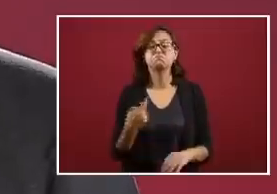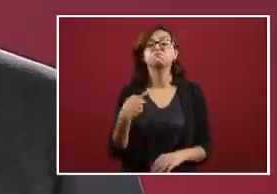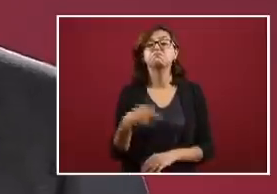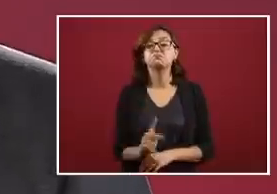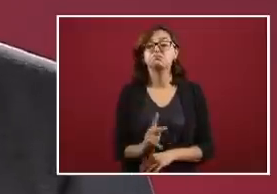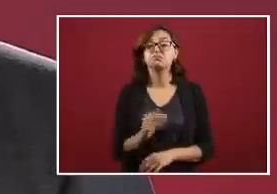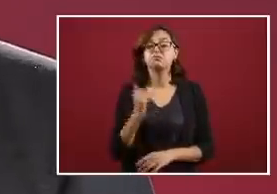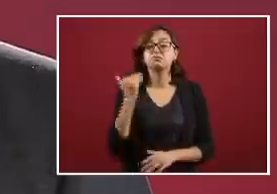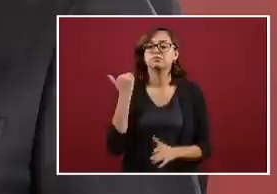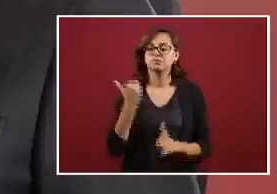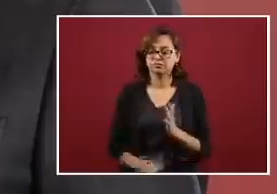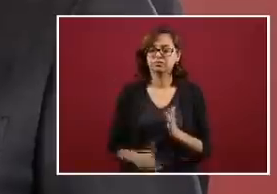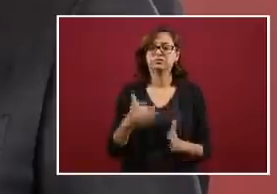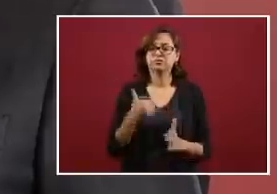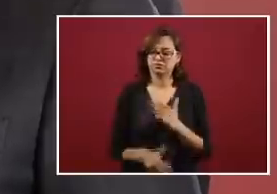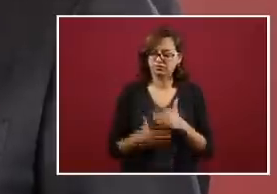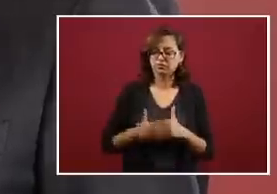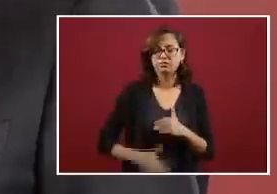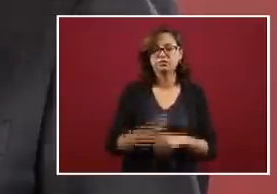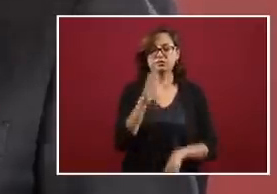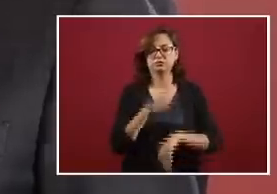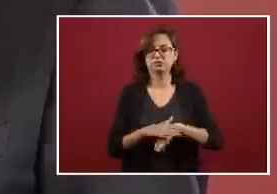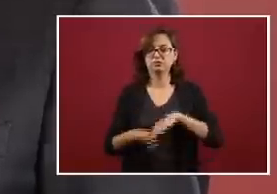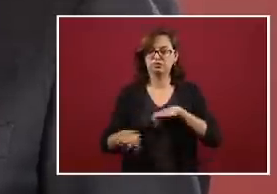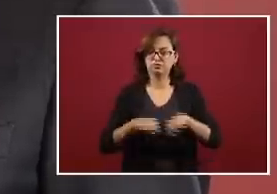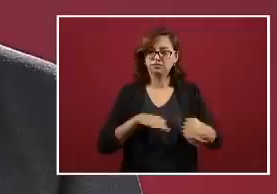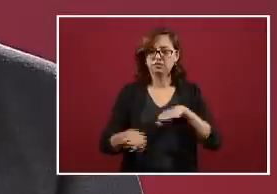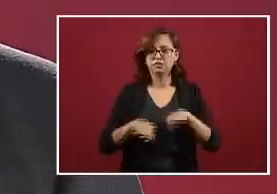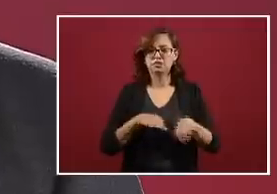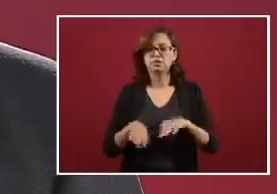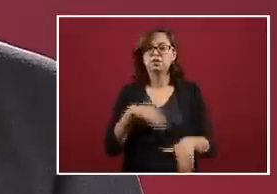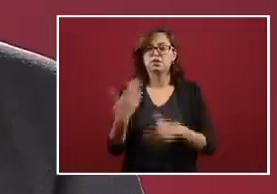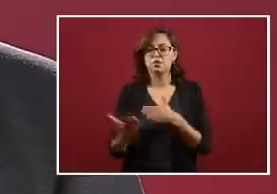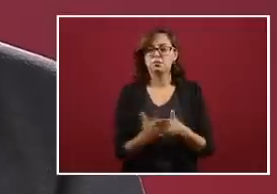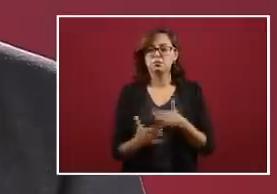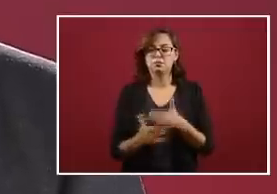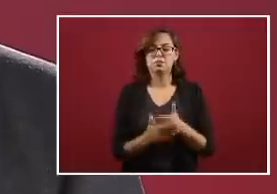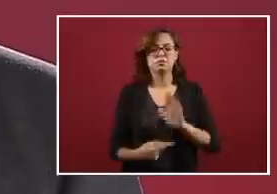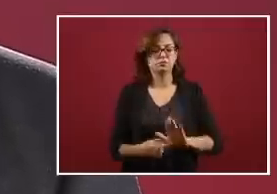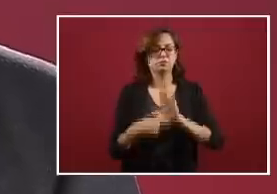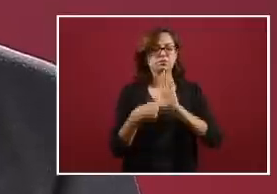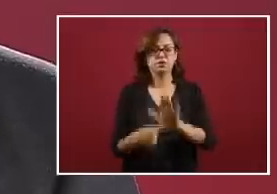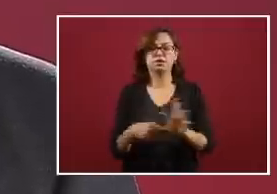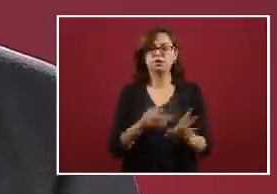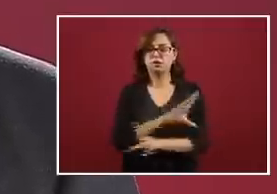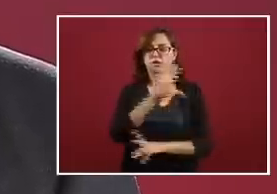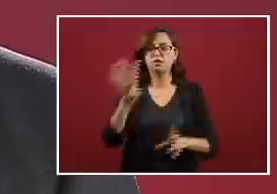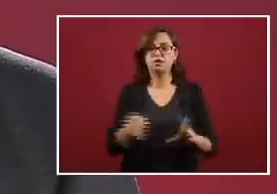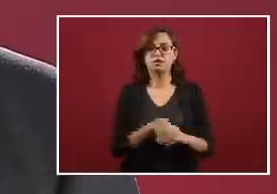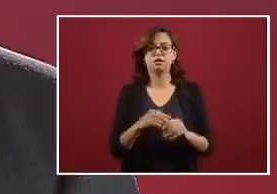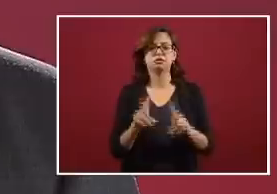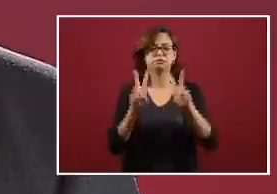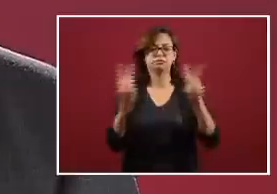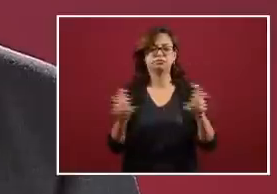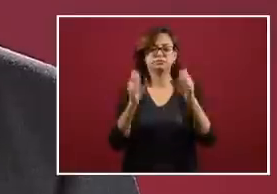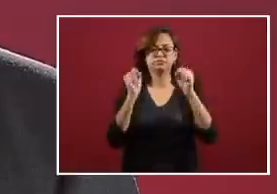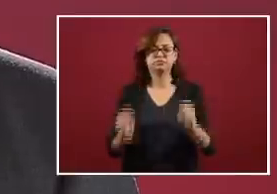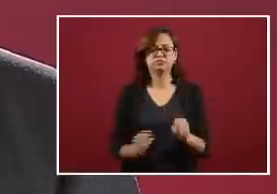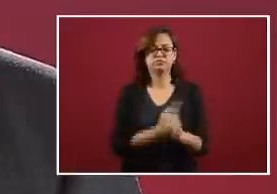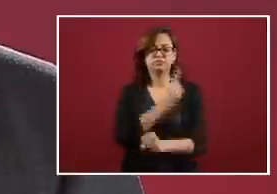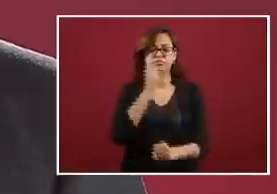falta trabajo. Ahora vamos a presentarles todo lo que se ha hecho en materia de seguridad